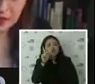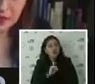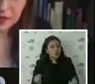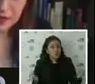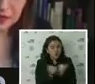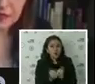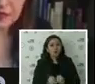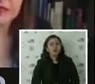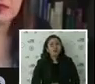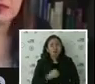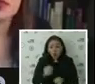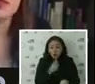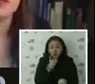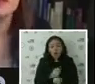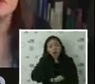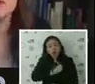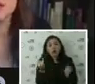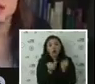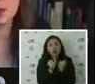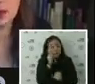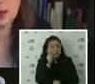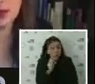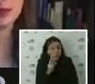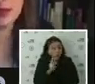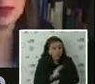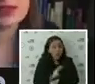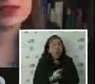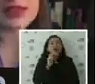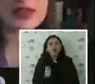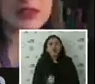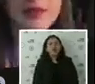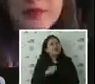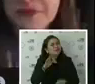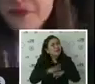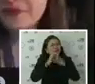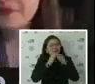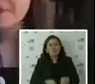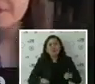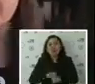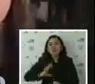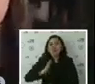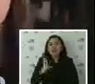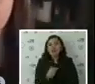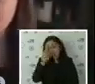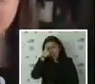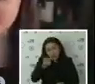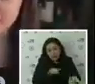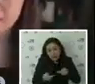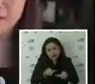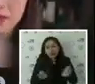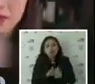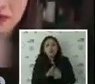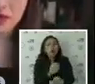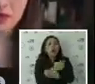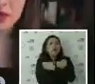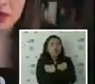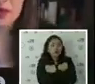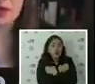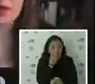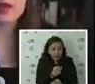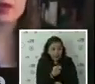Otra oportunidad importante es resaltar la prioridad tecnológica dentro de la estrategia educativa, mismo que